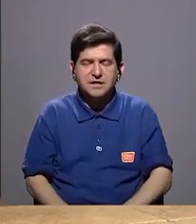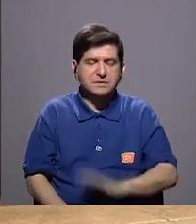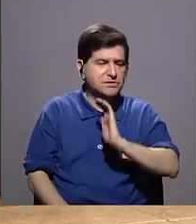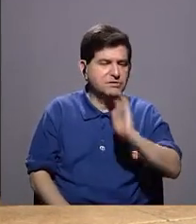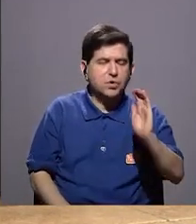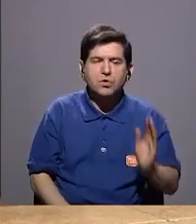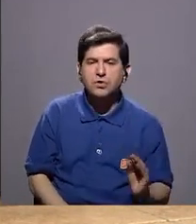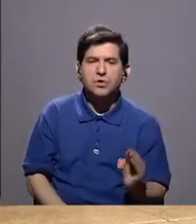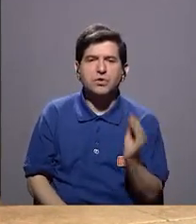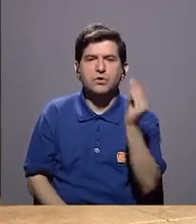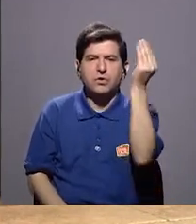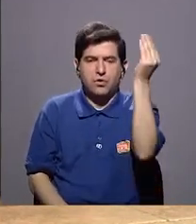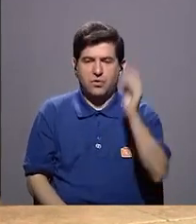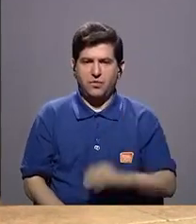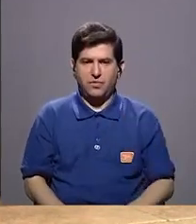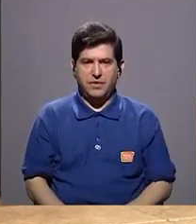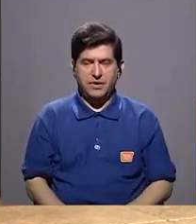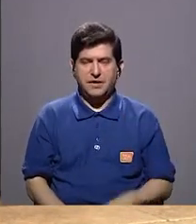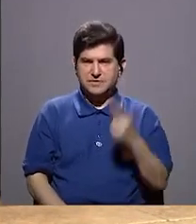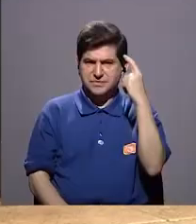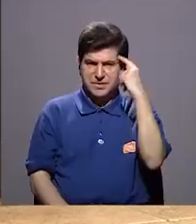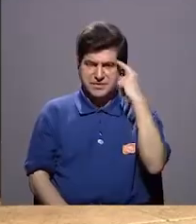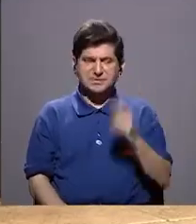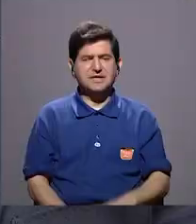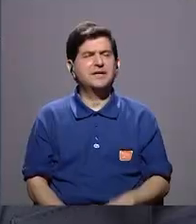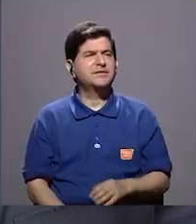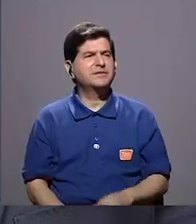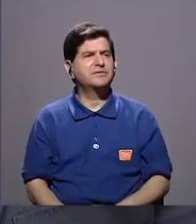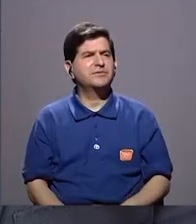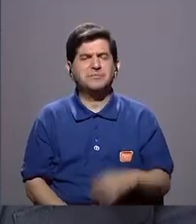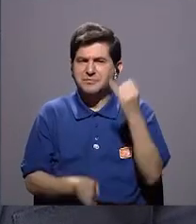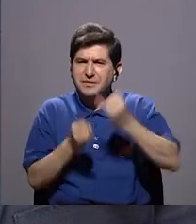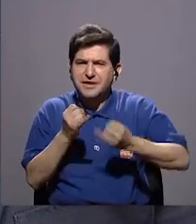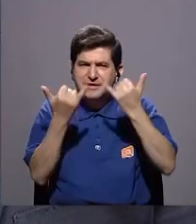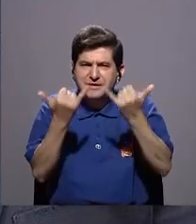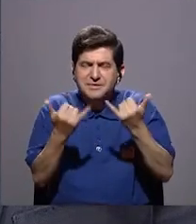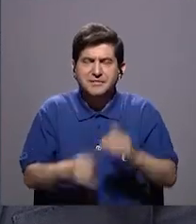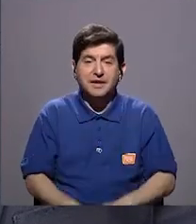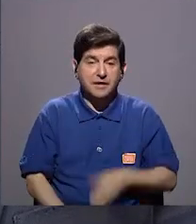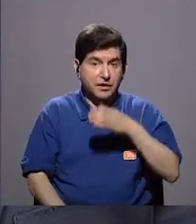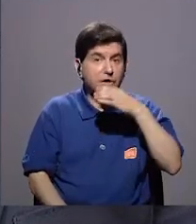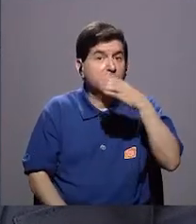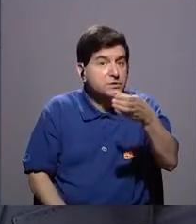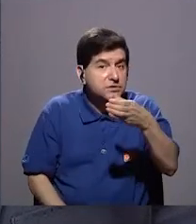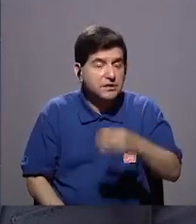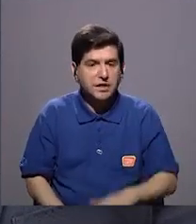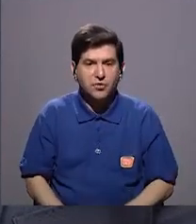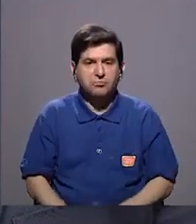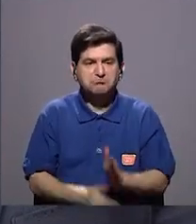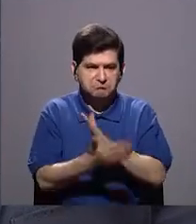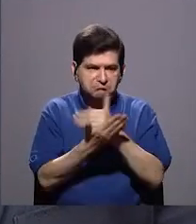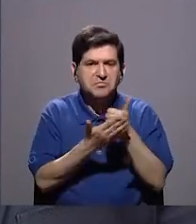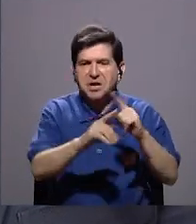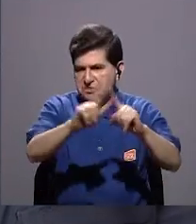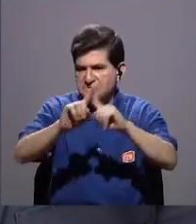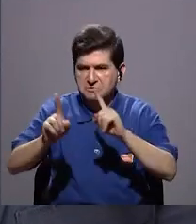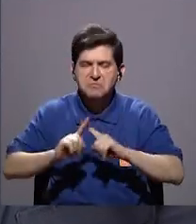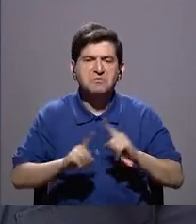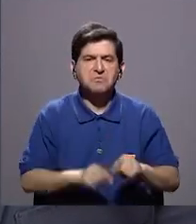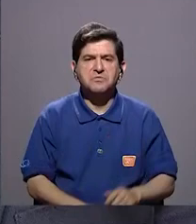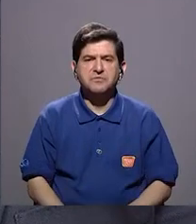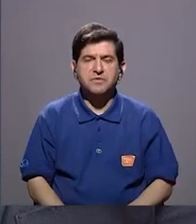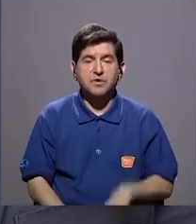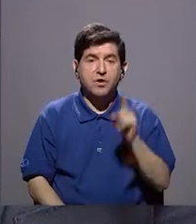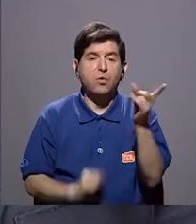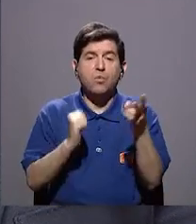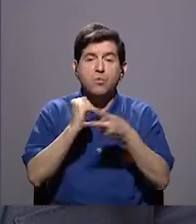chicos adolescentes o chicas adolescentes, a manera de cierre? Ok, como recomendación podríamos citar algunas, que por lo